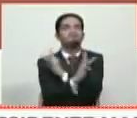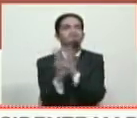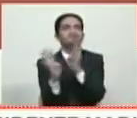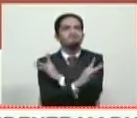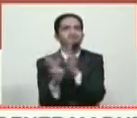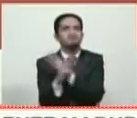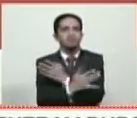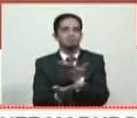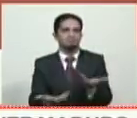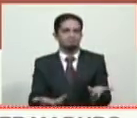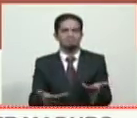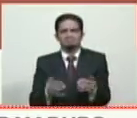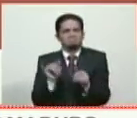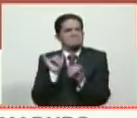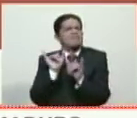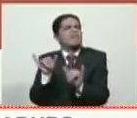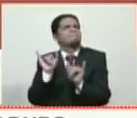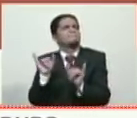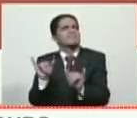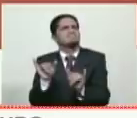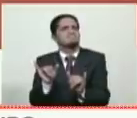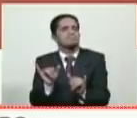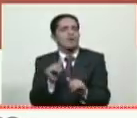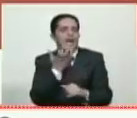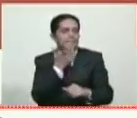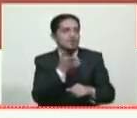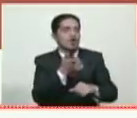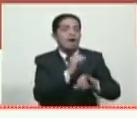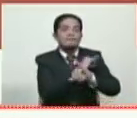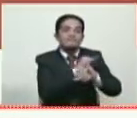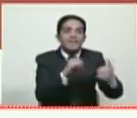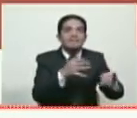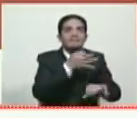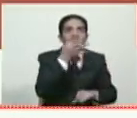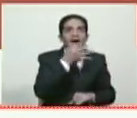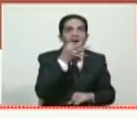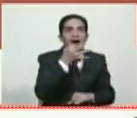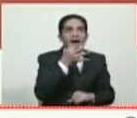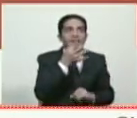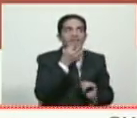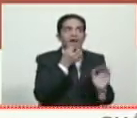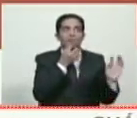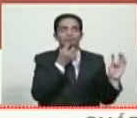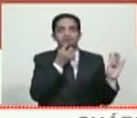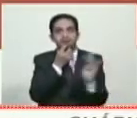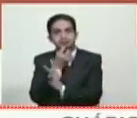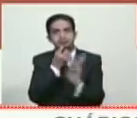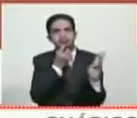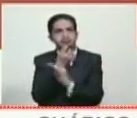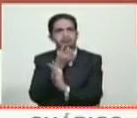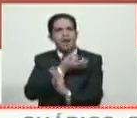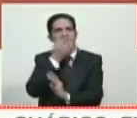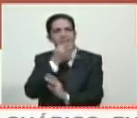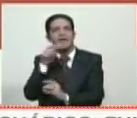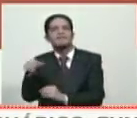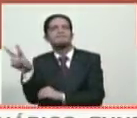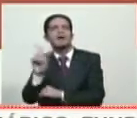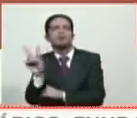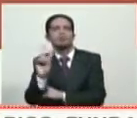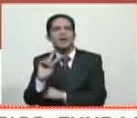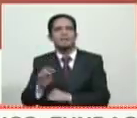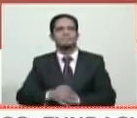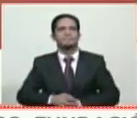foto inversa es exactamente la contraria, cuando vienen venezolanos y colombianos desde Cúcuta en la tarde hacia